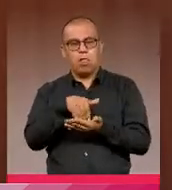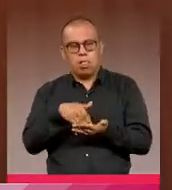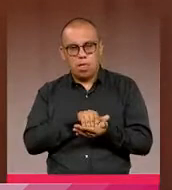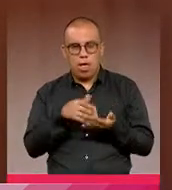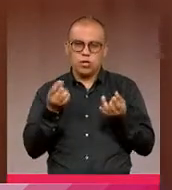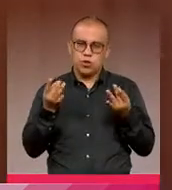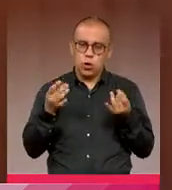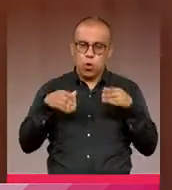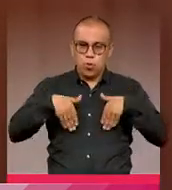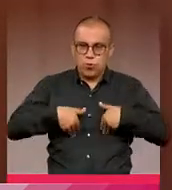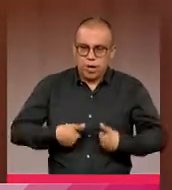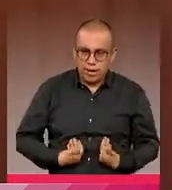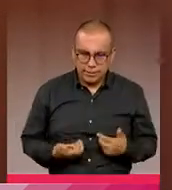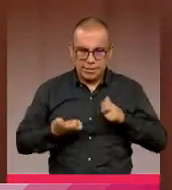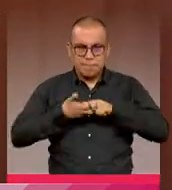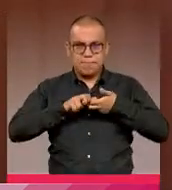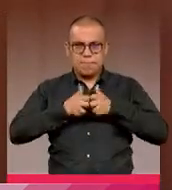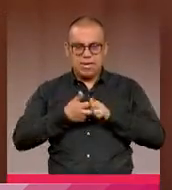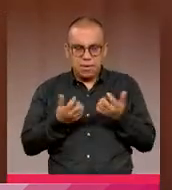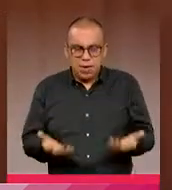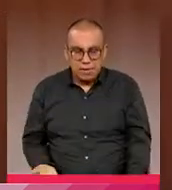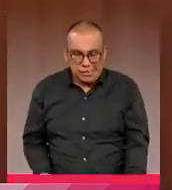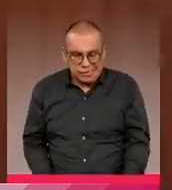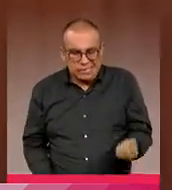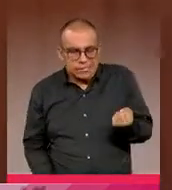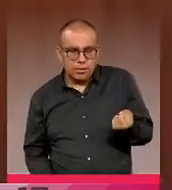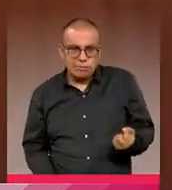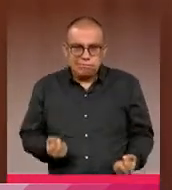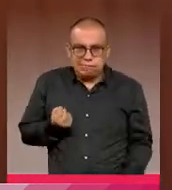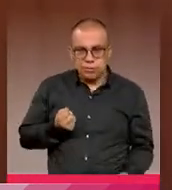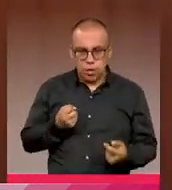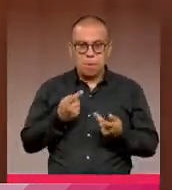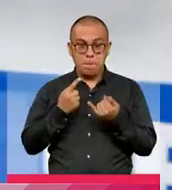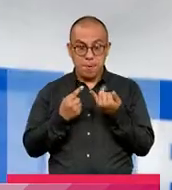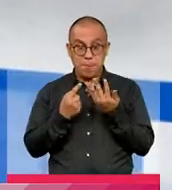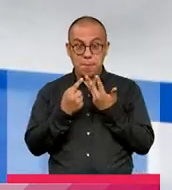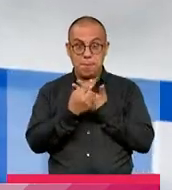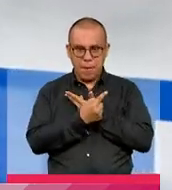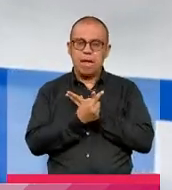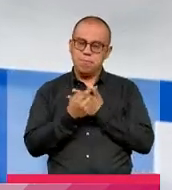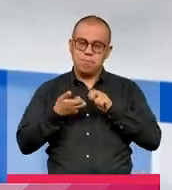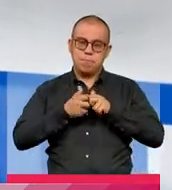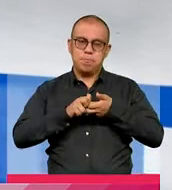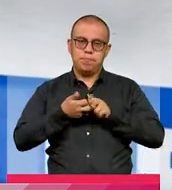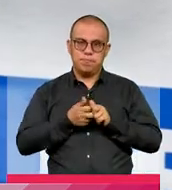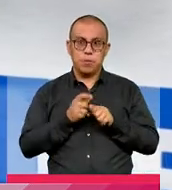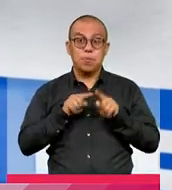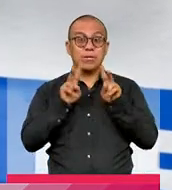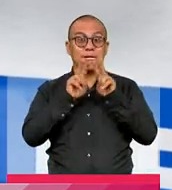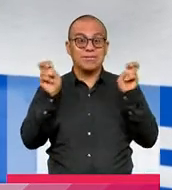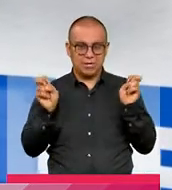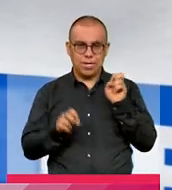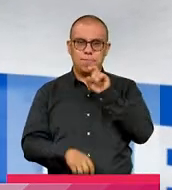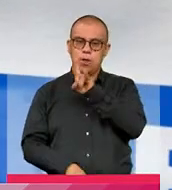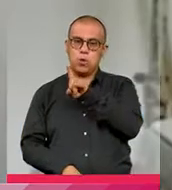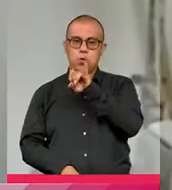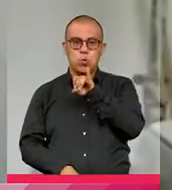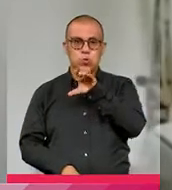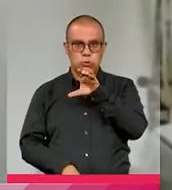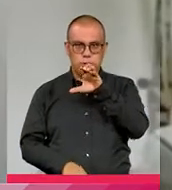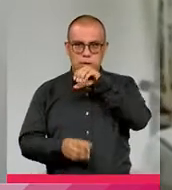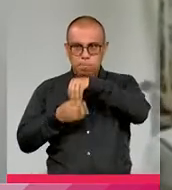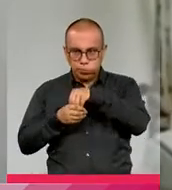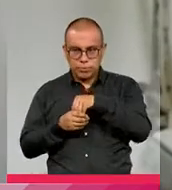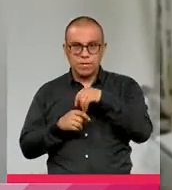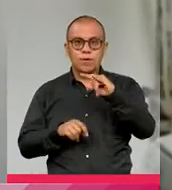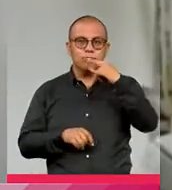dolor, cansancio, problemas para alzar, cargar cosas, pérdida de ese tipo de fuerza. Al haber permanecido en las unidades de cuidados intensivos, el uso